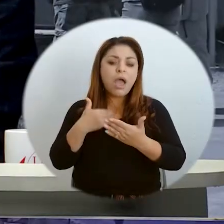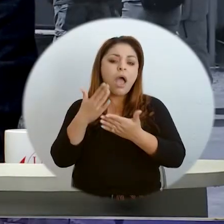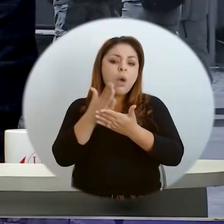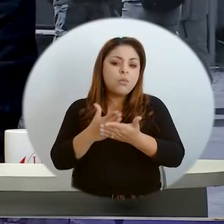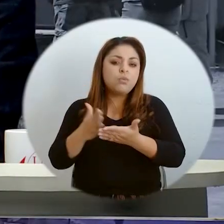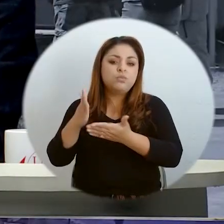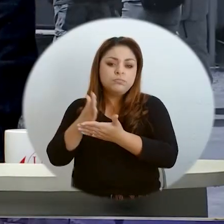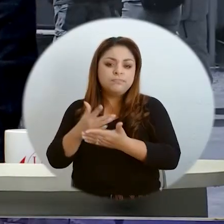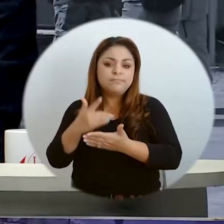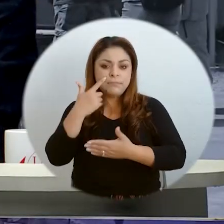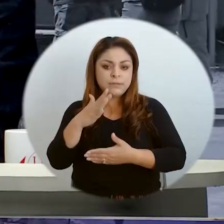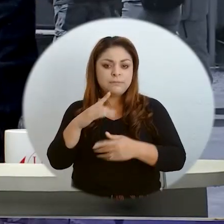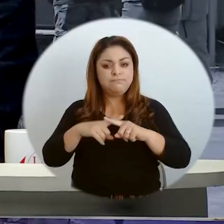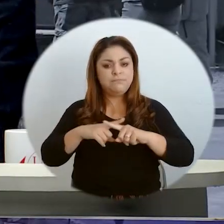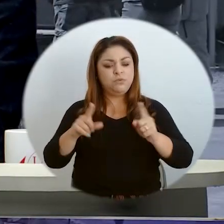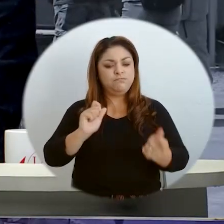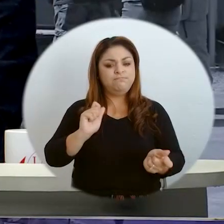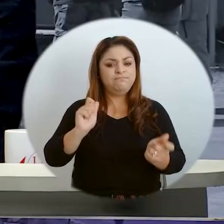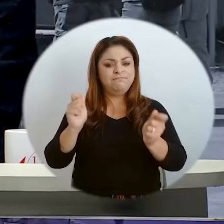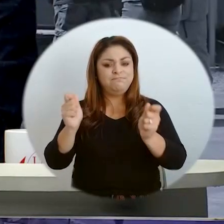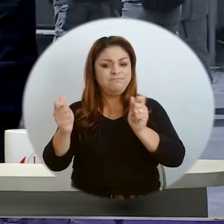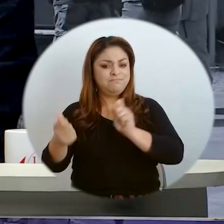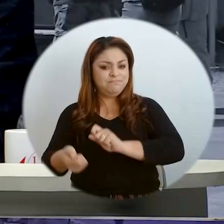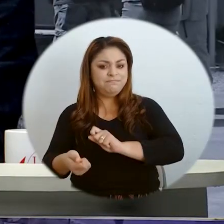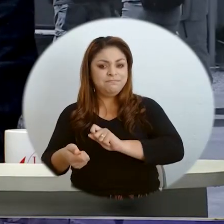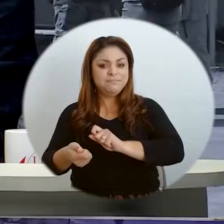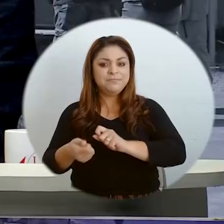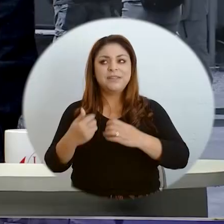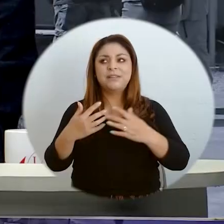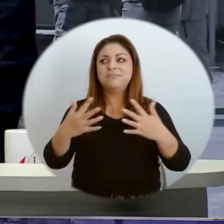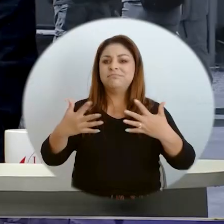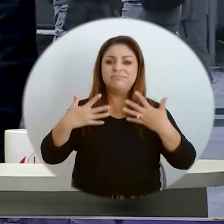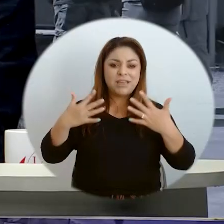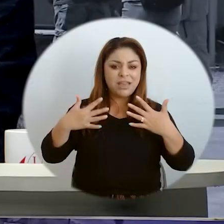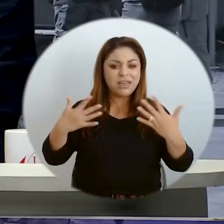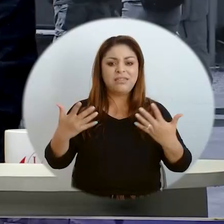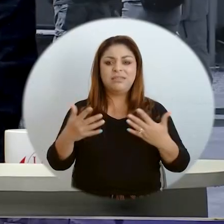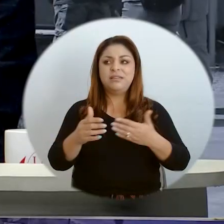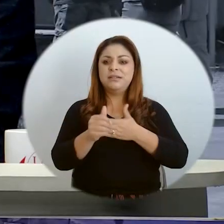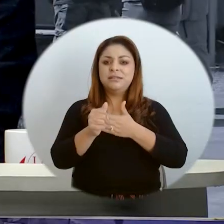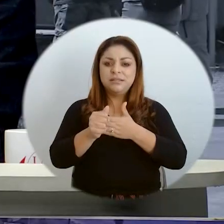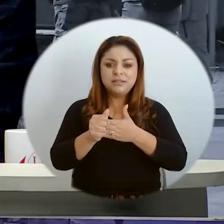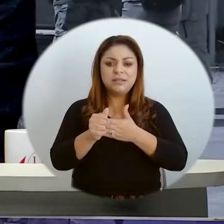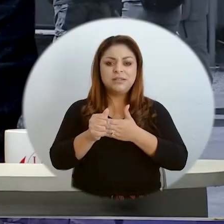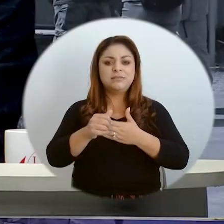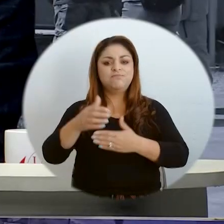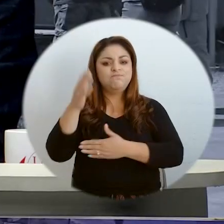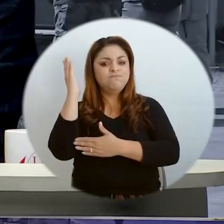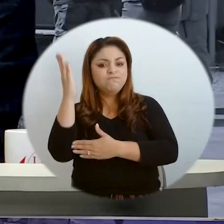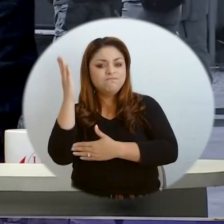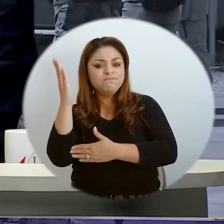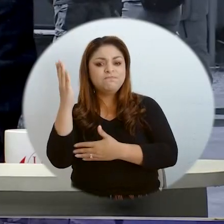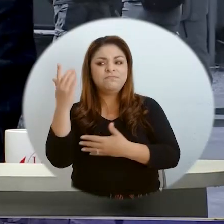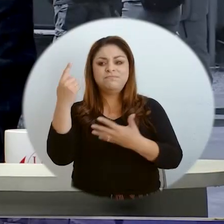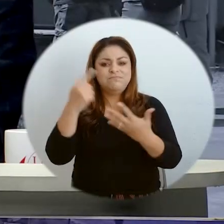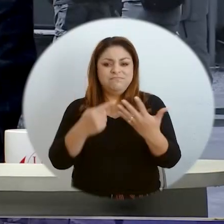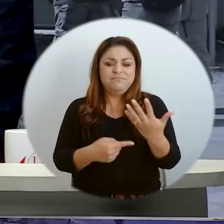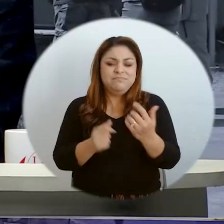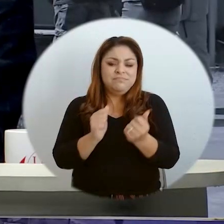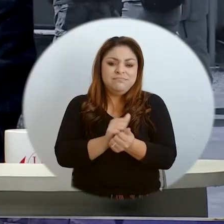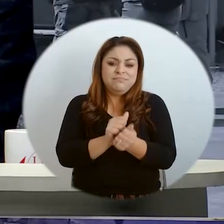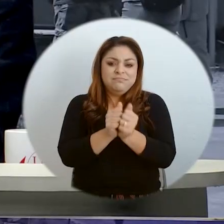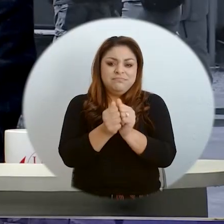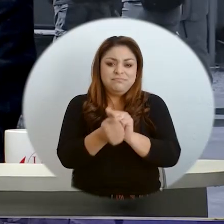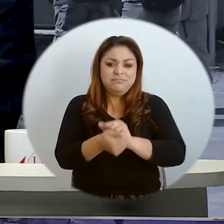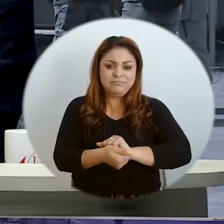conexión, no es la década pasada. Algo hay distinto en el ambiente, en líderes, en mensajes, en discursos.